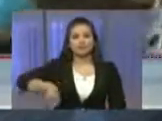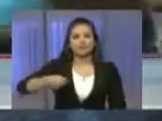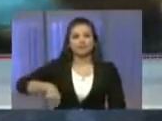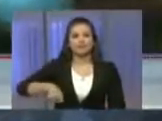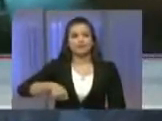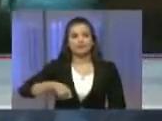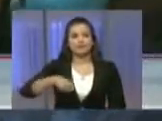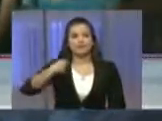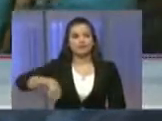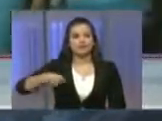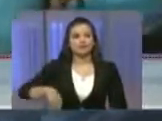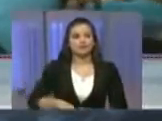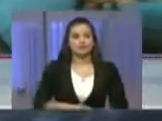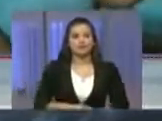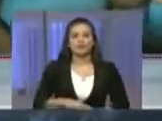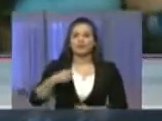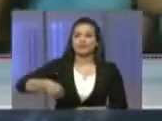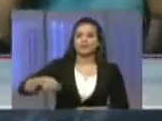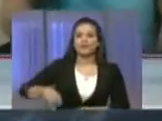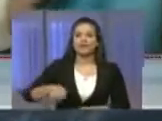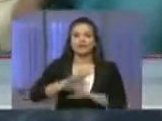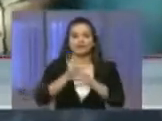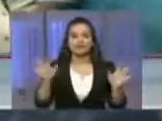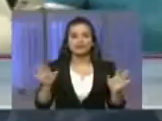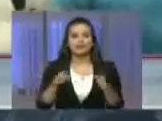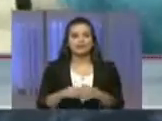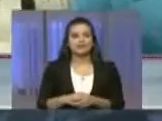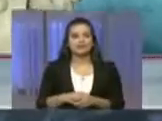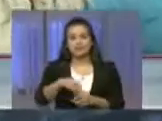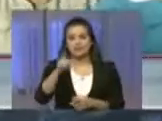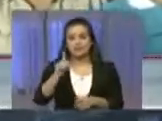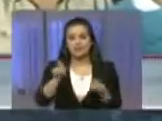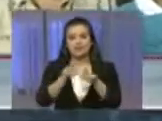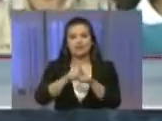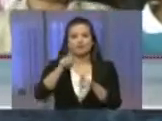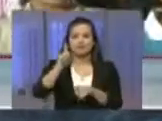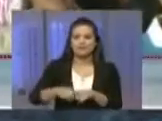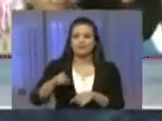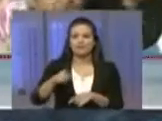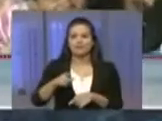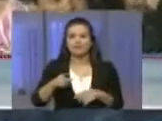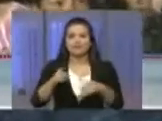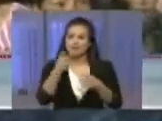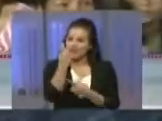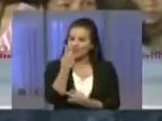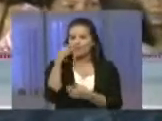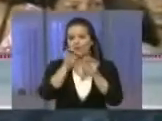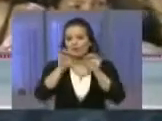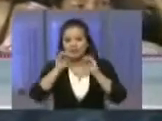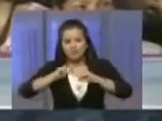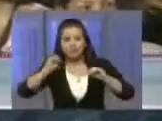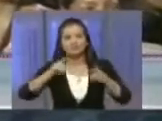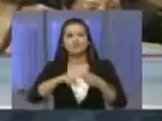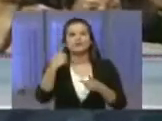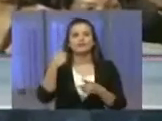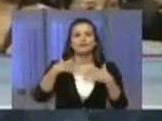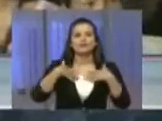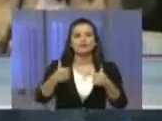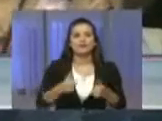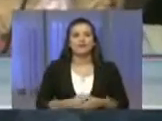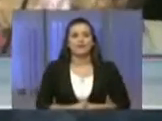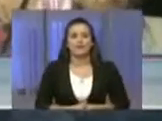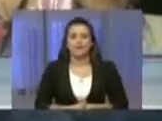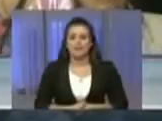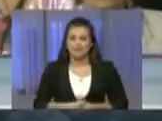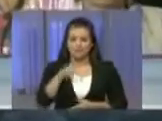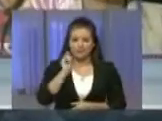más necesitado lo que genera la pobreza lo genera la falta de Educación la falta de salud y por eso Allí están